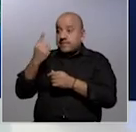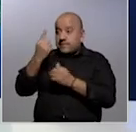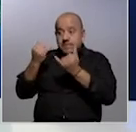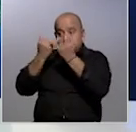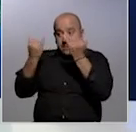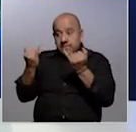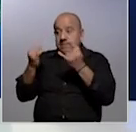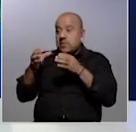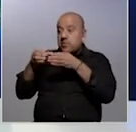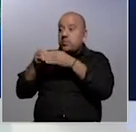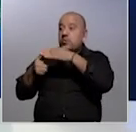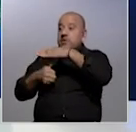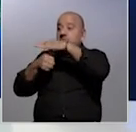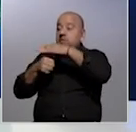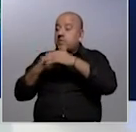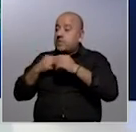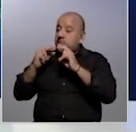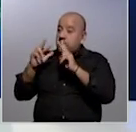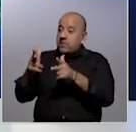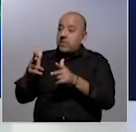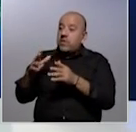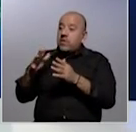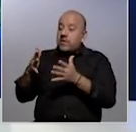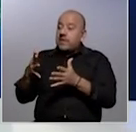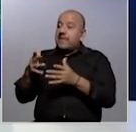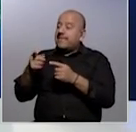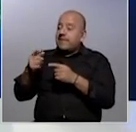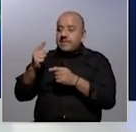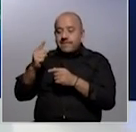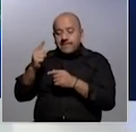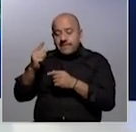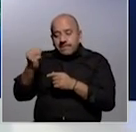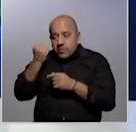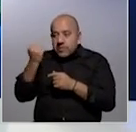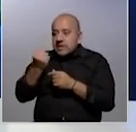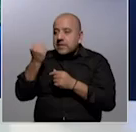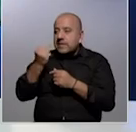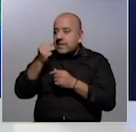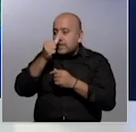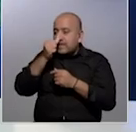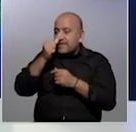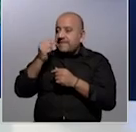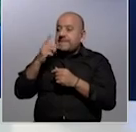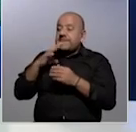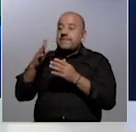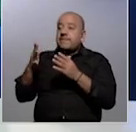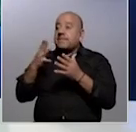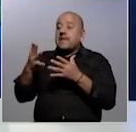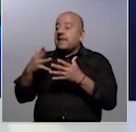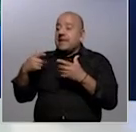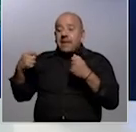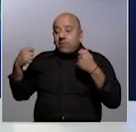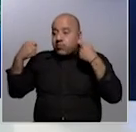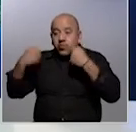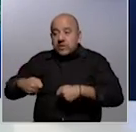consejo directivo y dijimos que era esencial a apostar